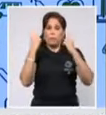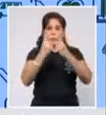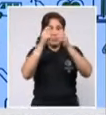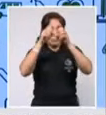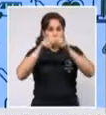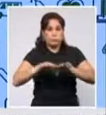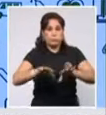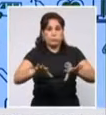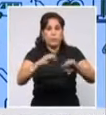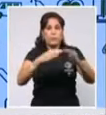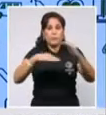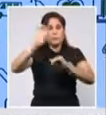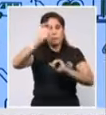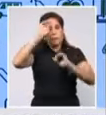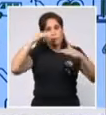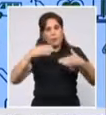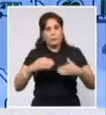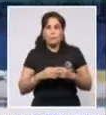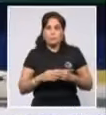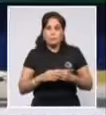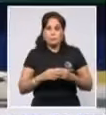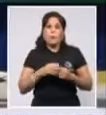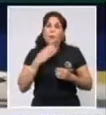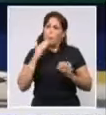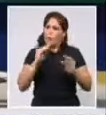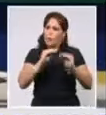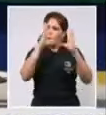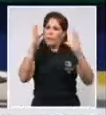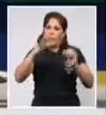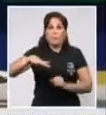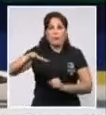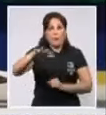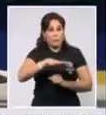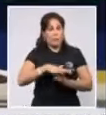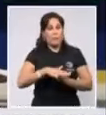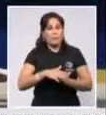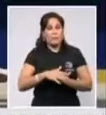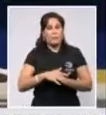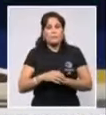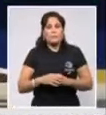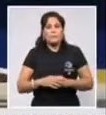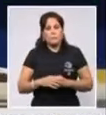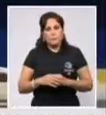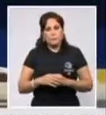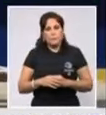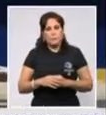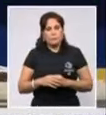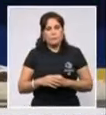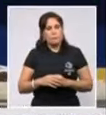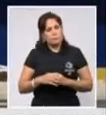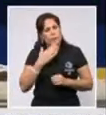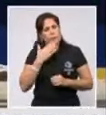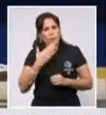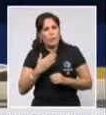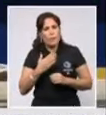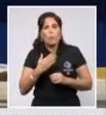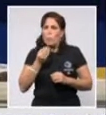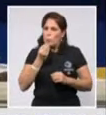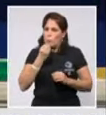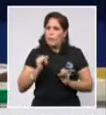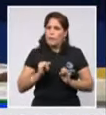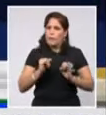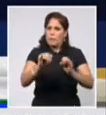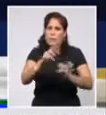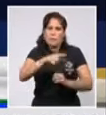Epidemiología del MINSAP. Doctor, buenos días. Buenos días a todos ustedes que posibilitan la transmisión,